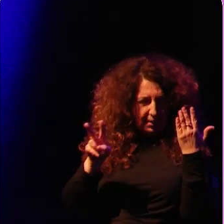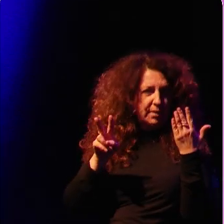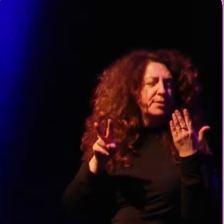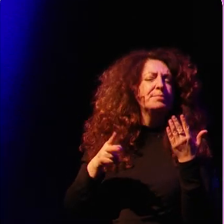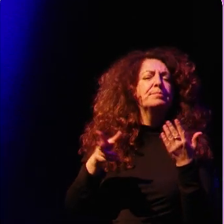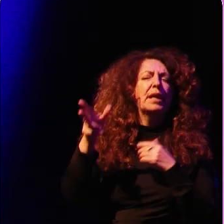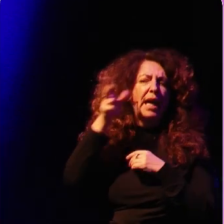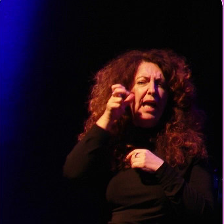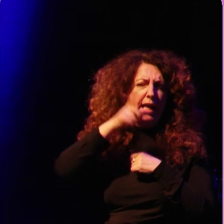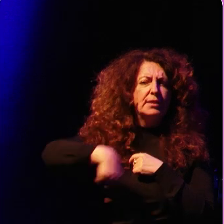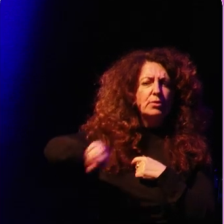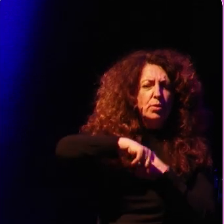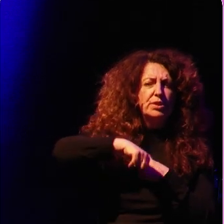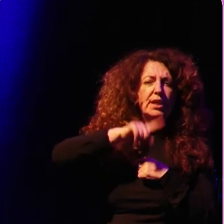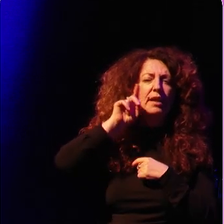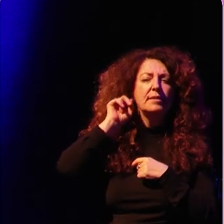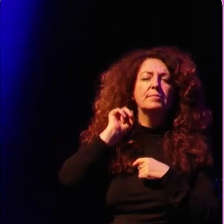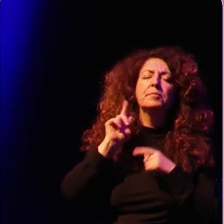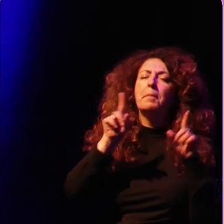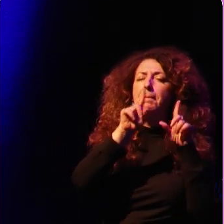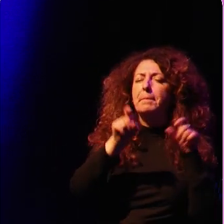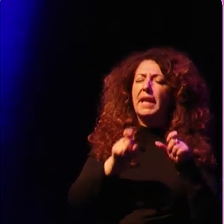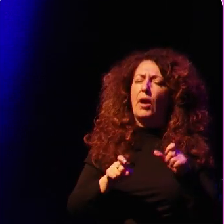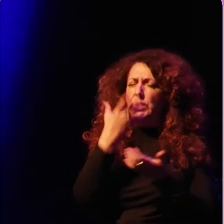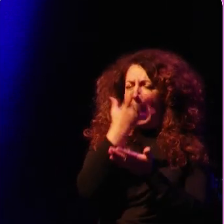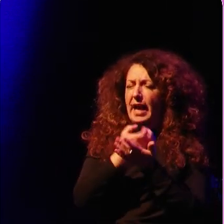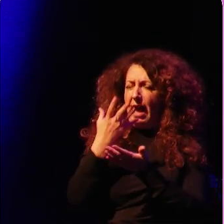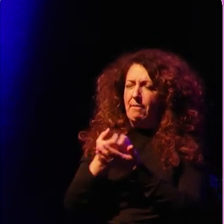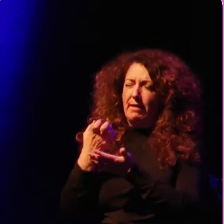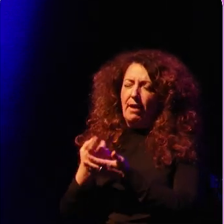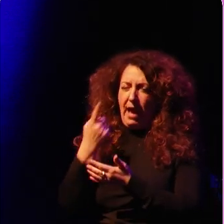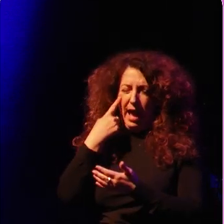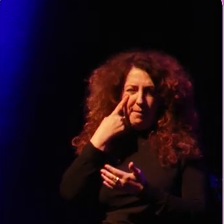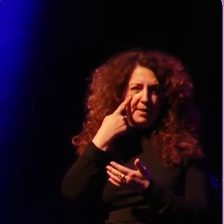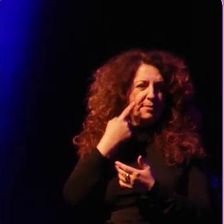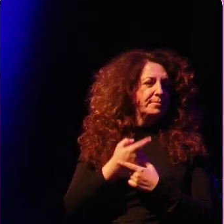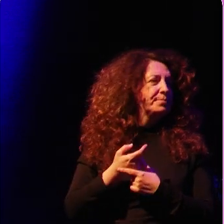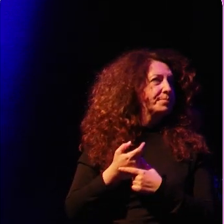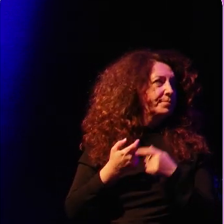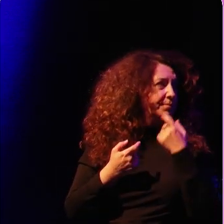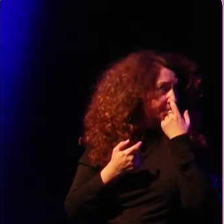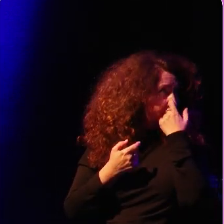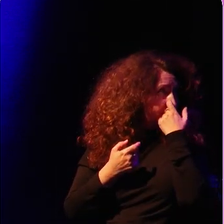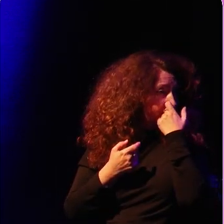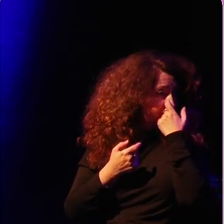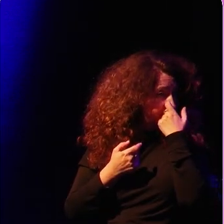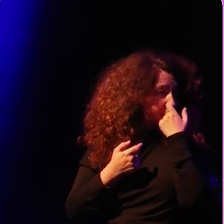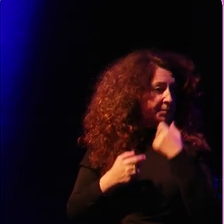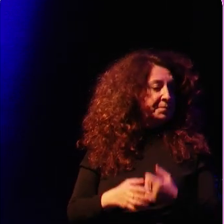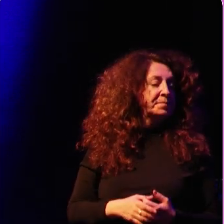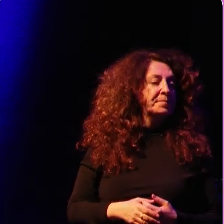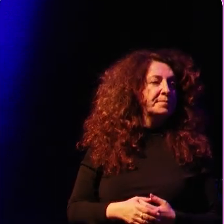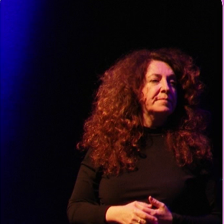Quiero que escuchéis algunas de esas grabaciones, que las tendréis por ahí, ¿vale?